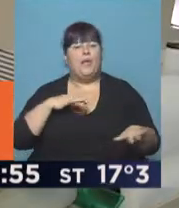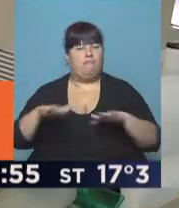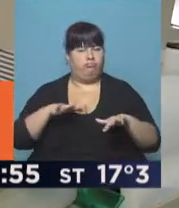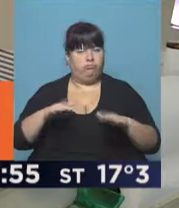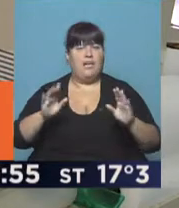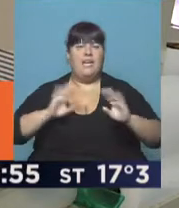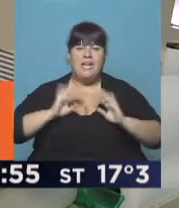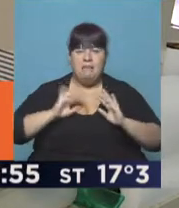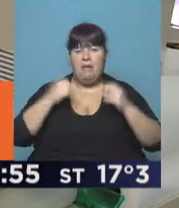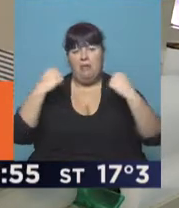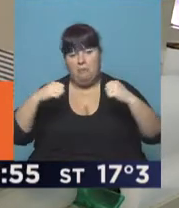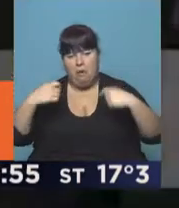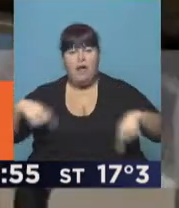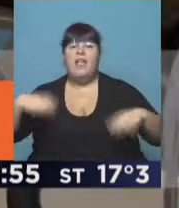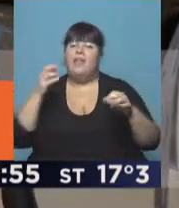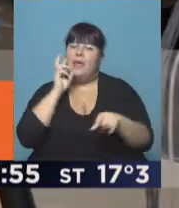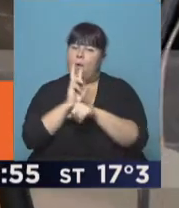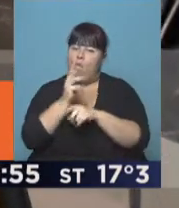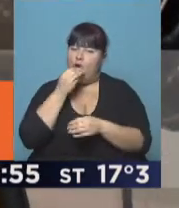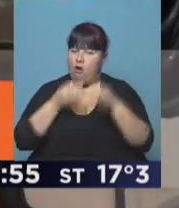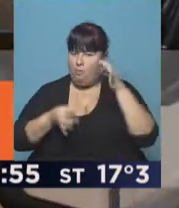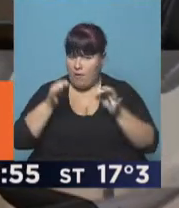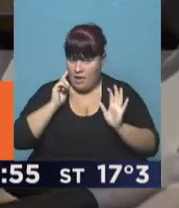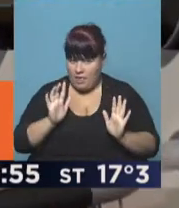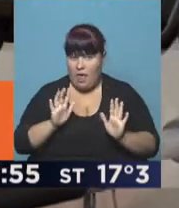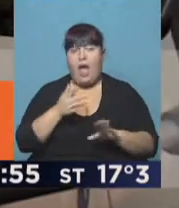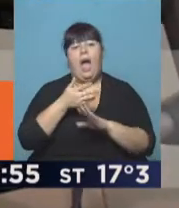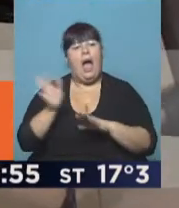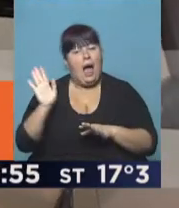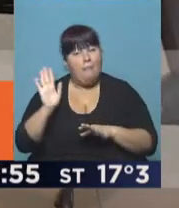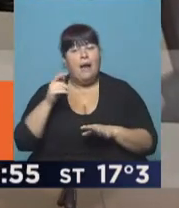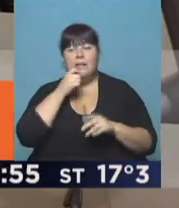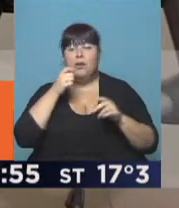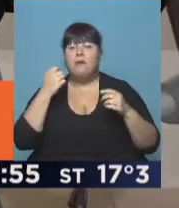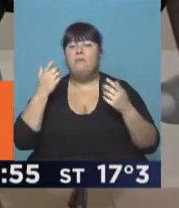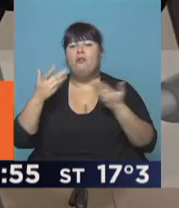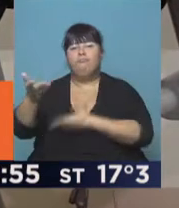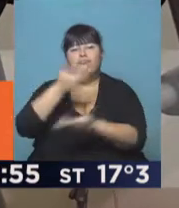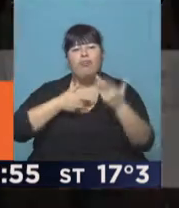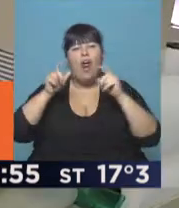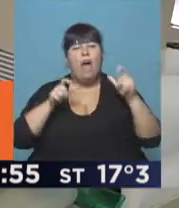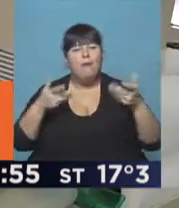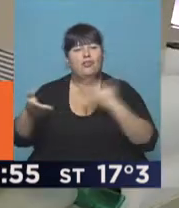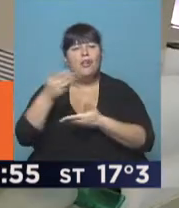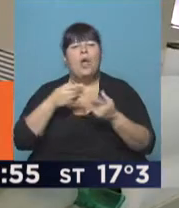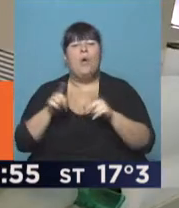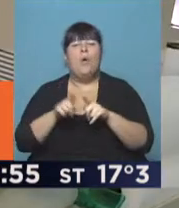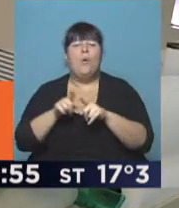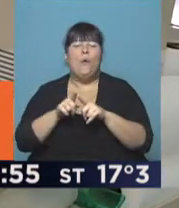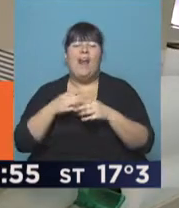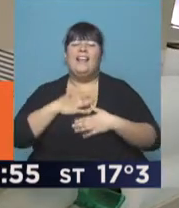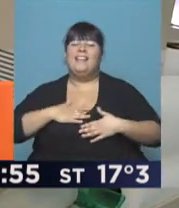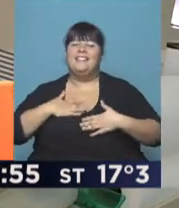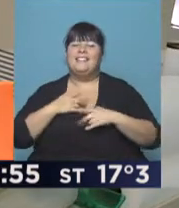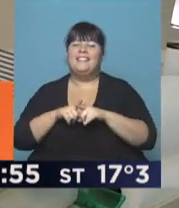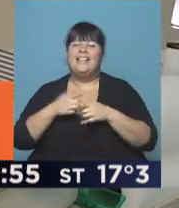hacer actividad física. Debe cuidarse con su alimentación. Por otra parte, hacer actividades sociales que lo lleven a tener una